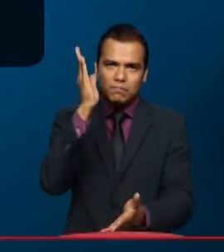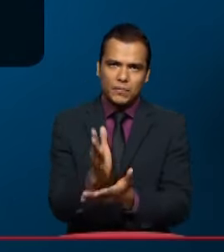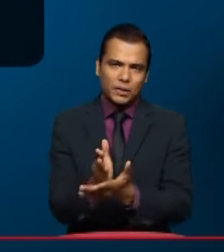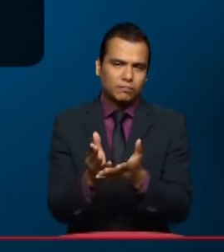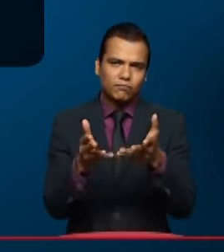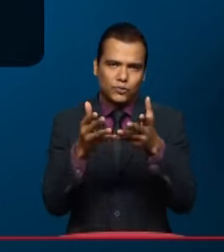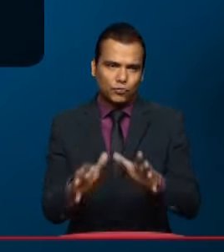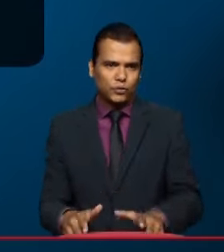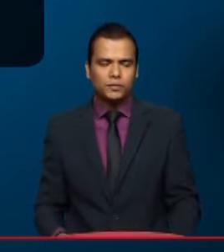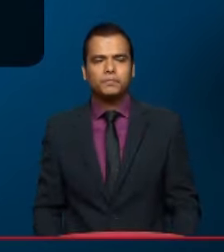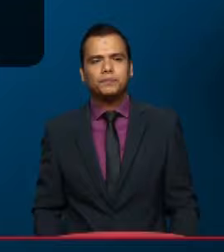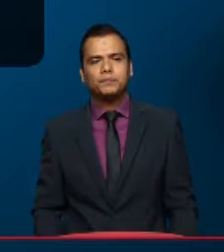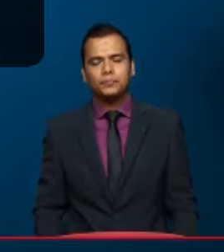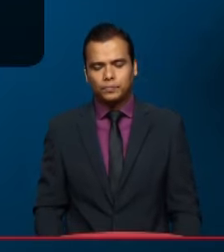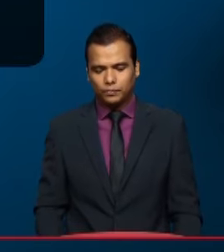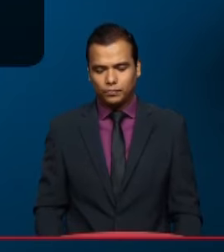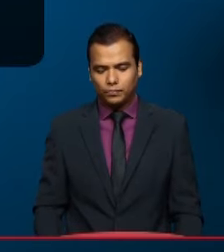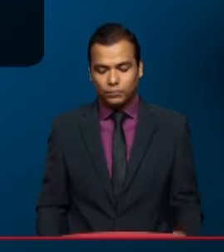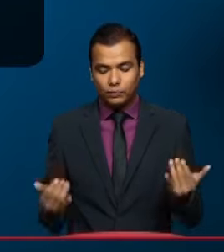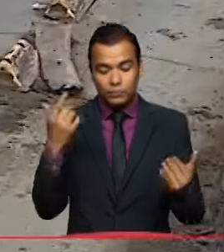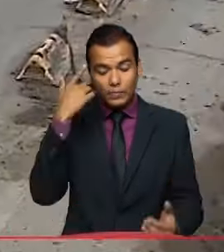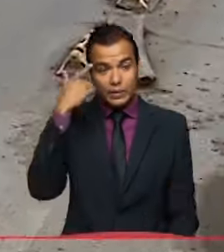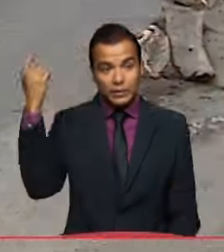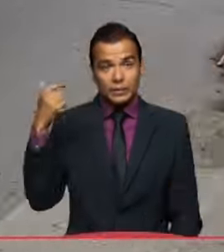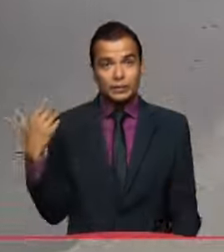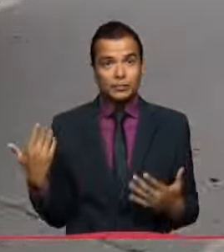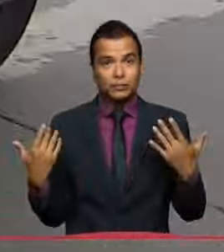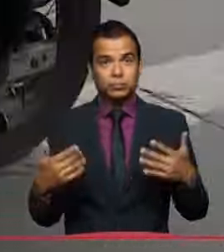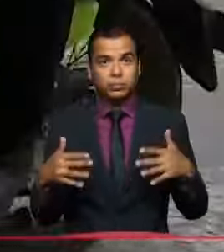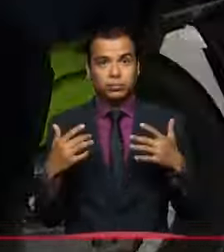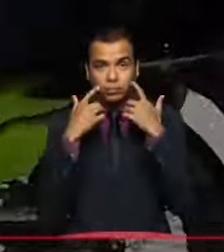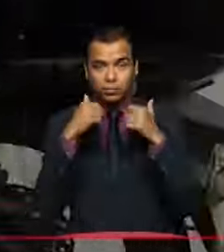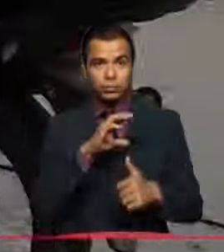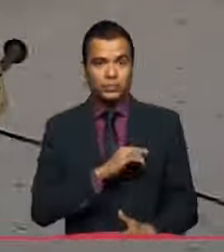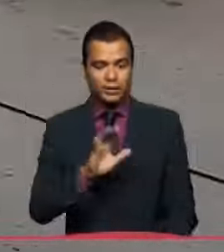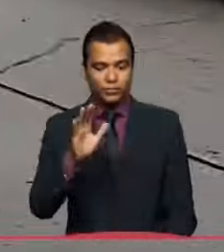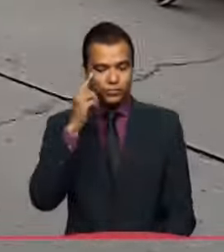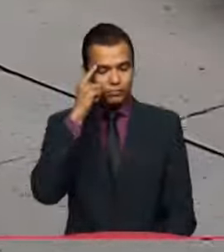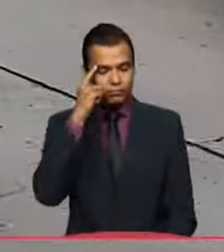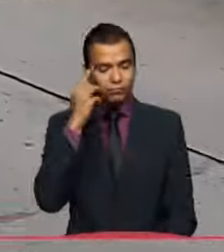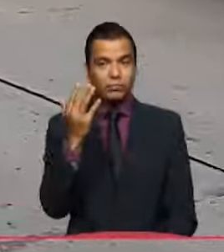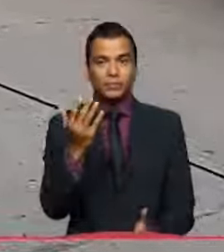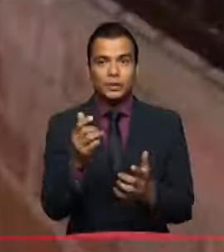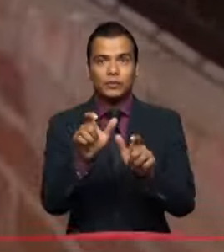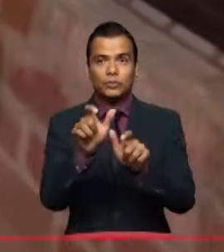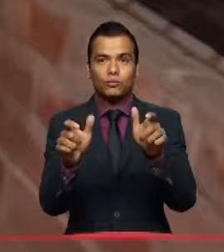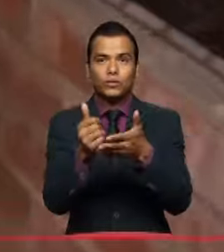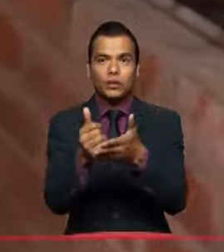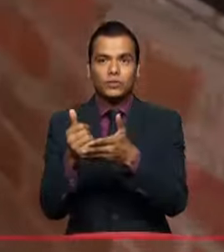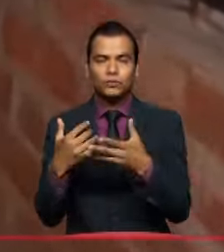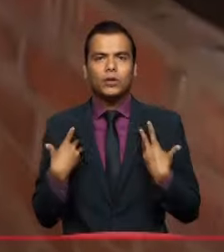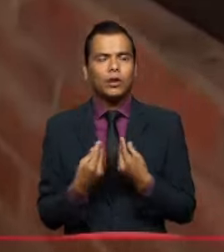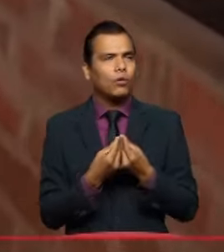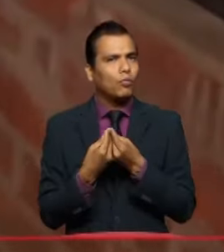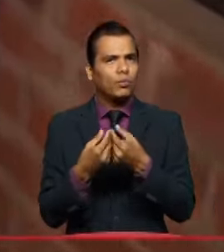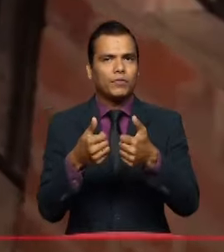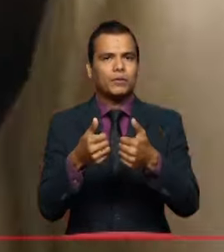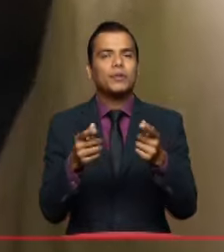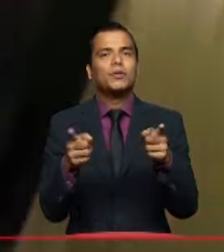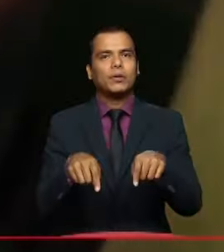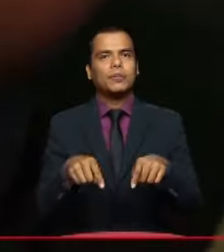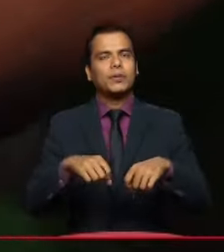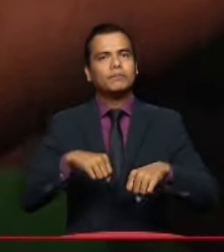violentos. El reto es enorme en la capital del Valle, porque a la par de ayudar a sus habitantes a convivir mejor, debe seguir manteniendo